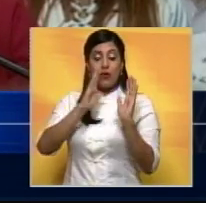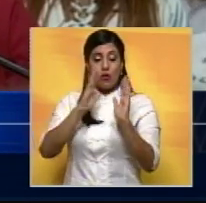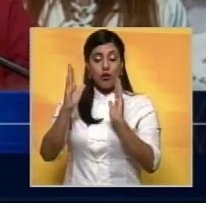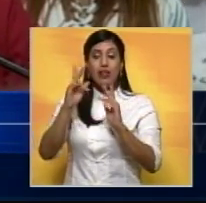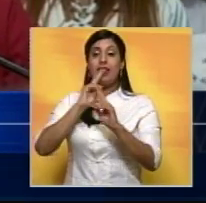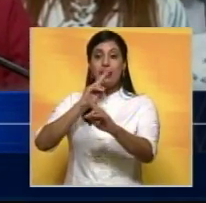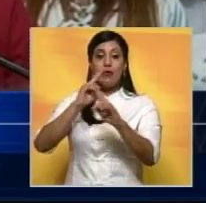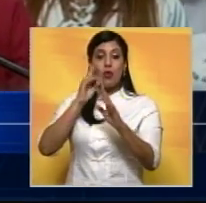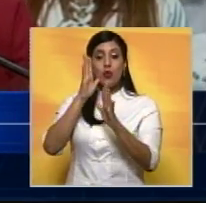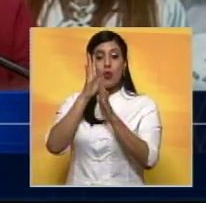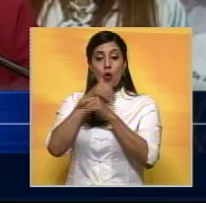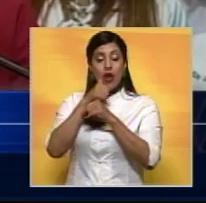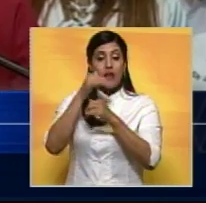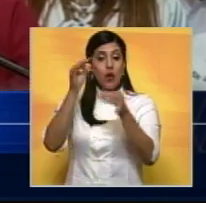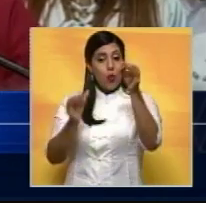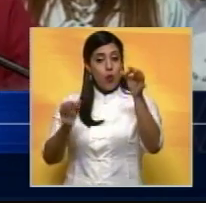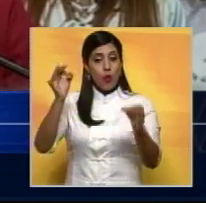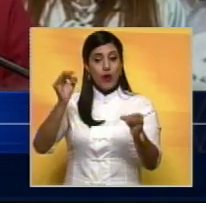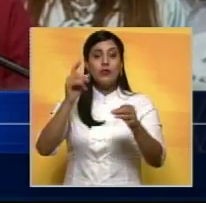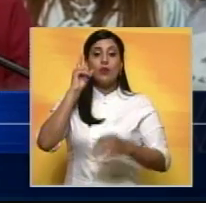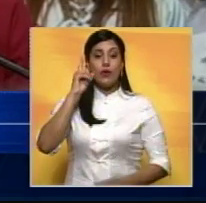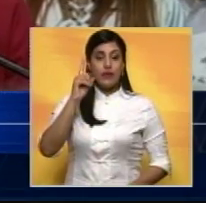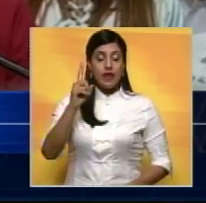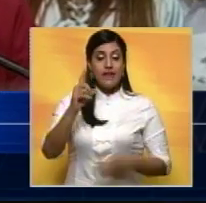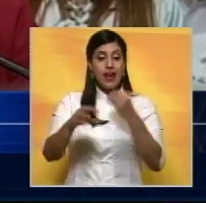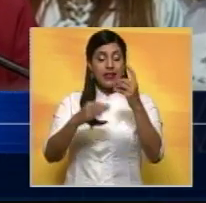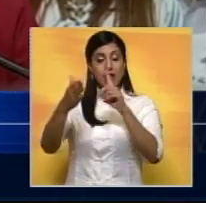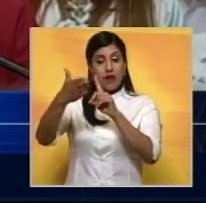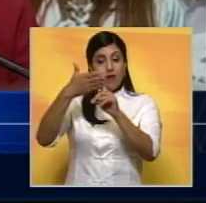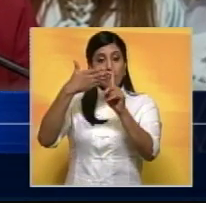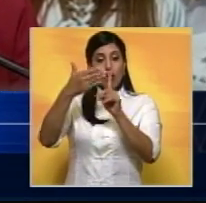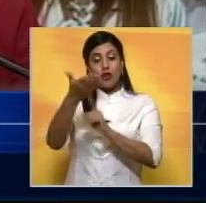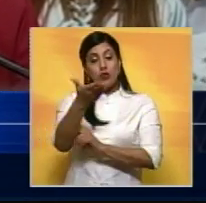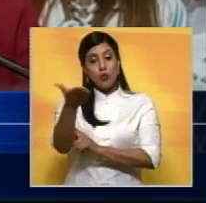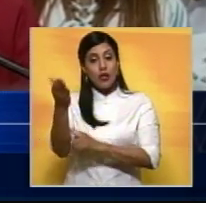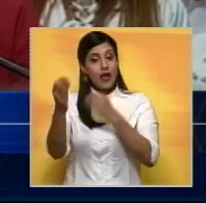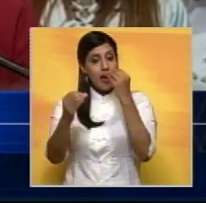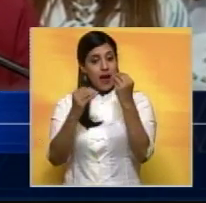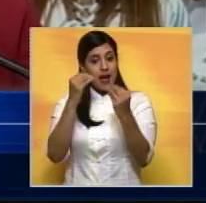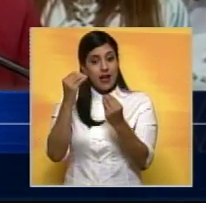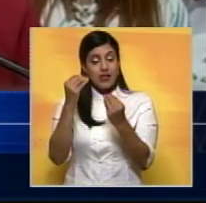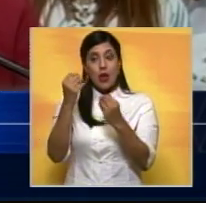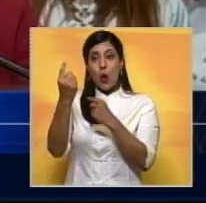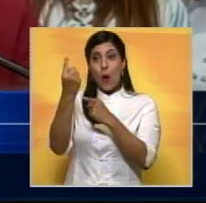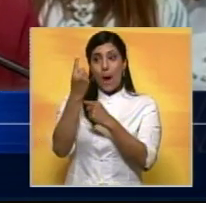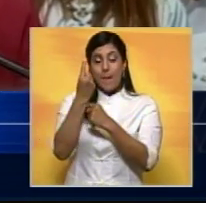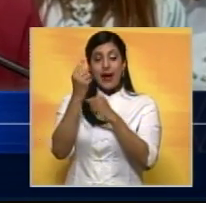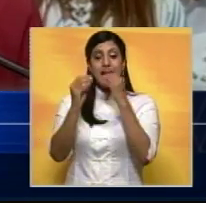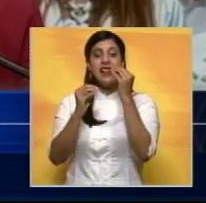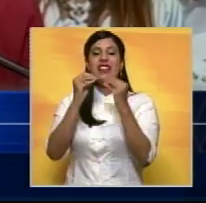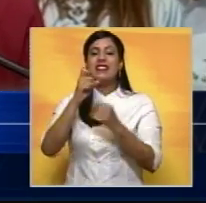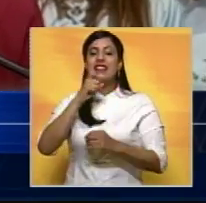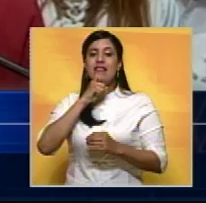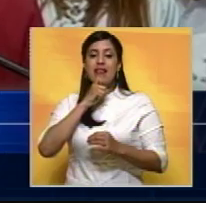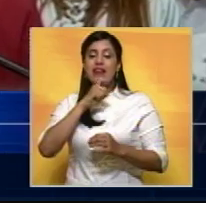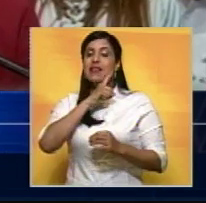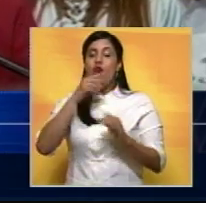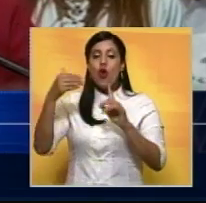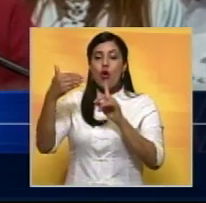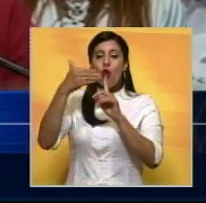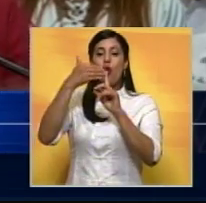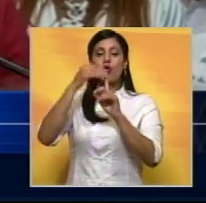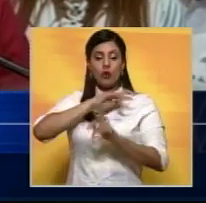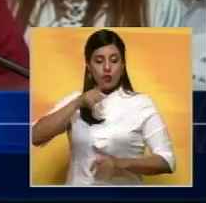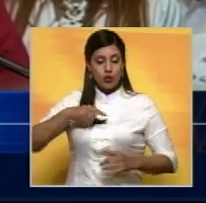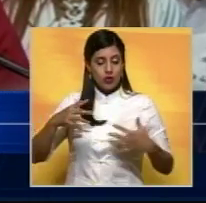de responder en los juicios que habrá de haber por las agresiones que ustedes están realizando o mandando a realizar contra instalaciones